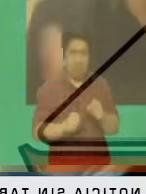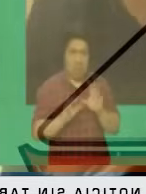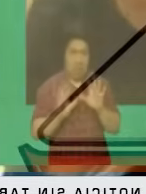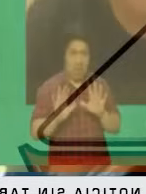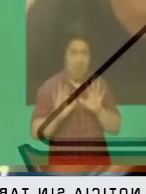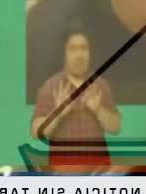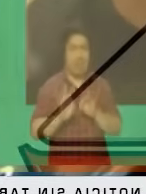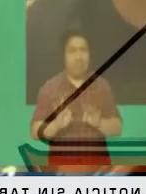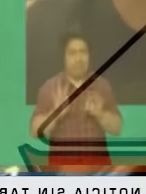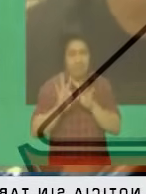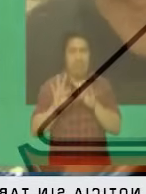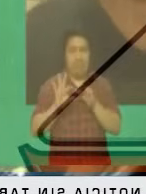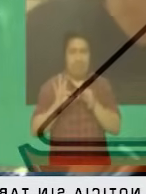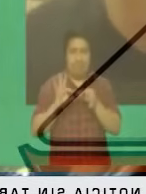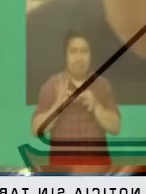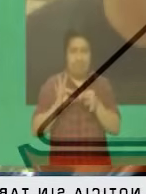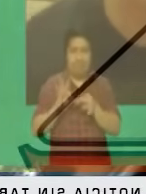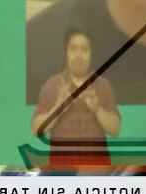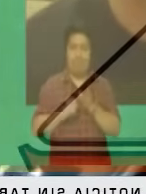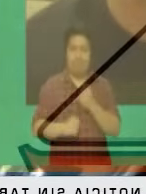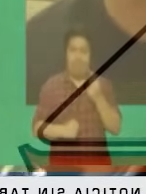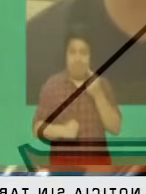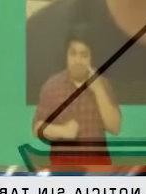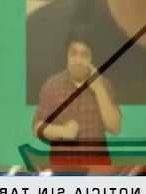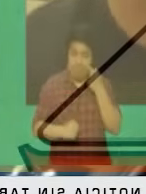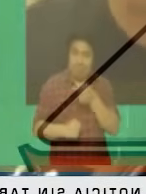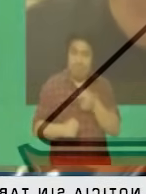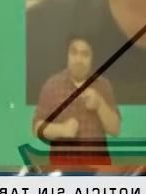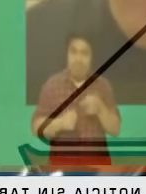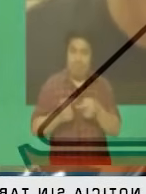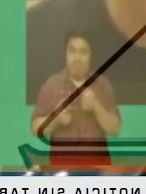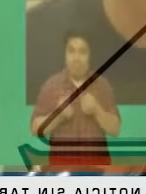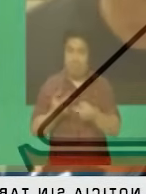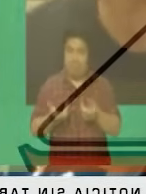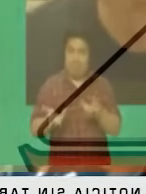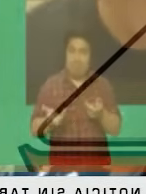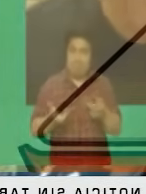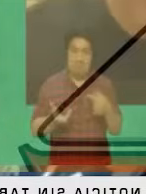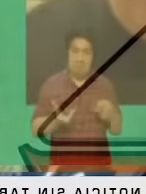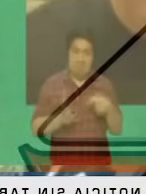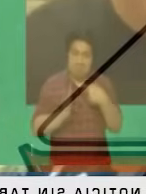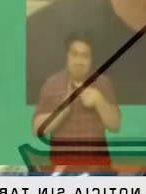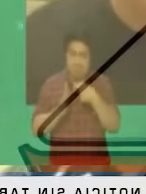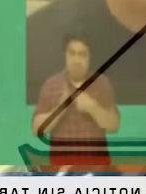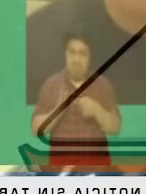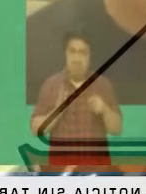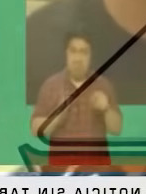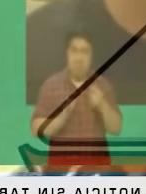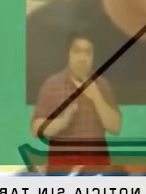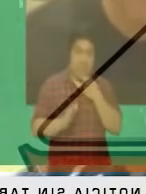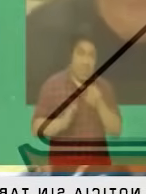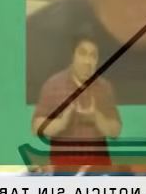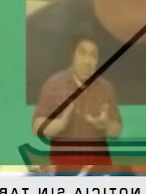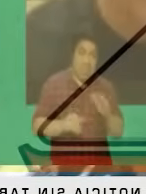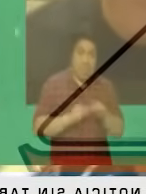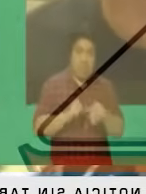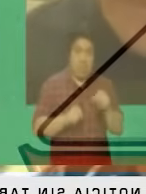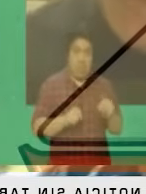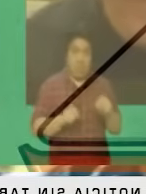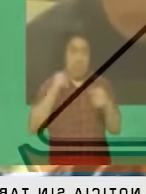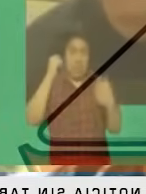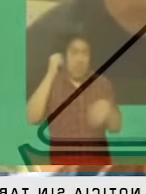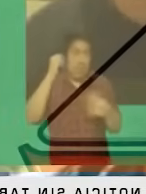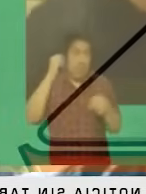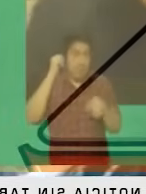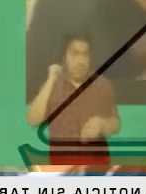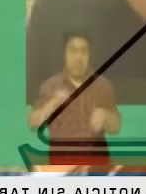aclararlo, no vayan a salir. Porque mira, te voy a decir algo, ¿no? Ellos no tienen el reparo de subir videos de menor de edad, de menores de edad, y lo que hizo ayer la primera dama de